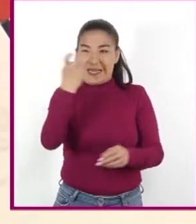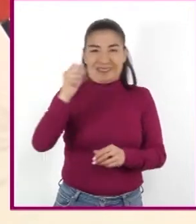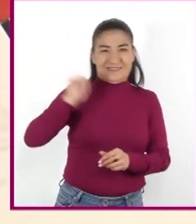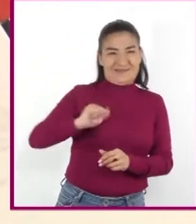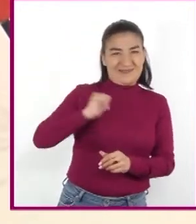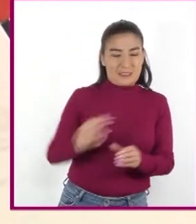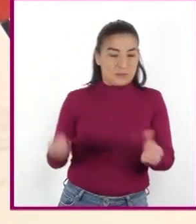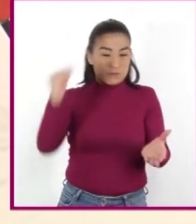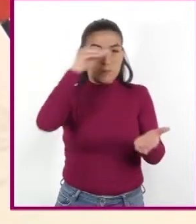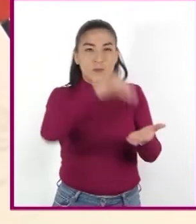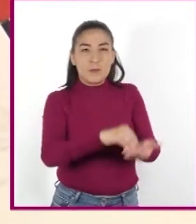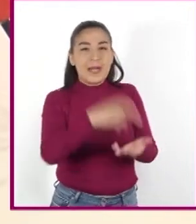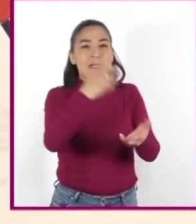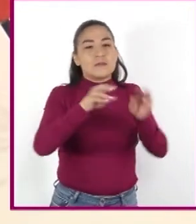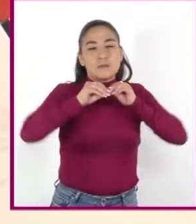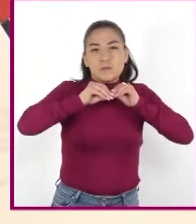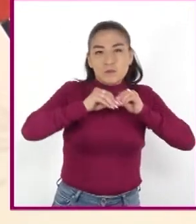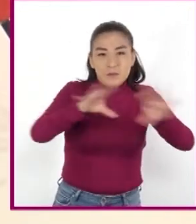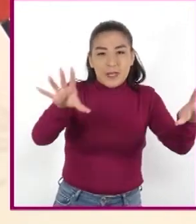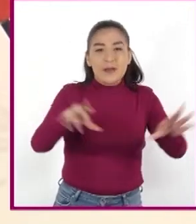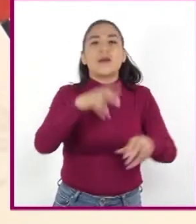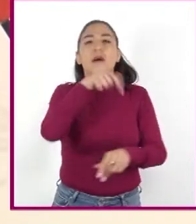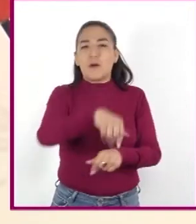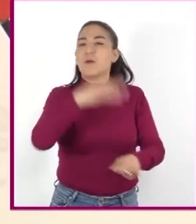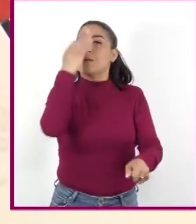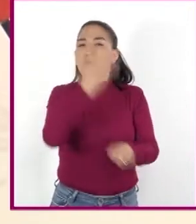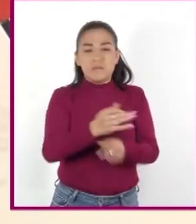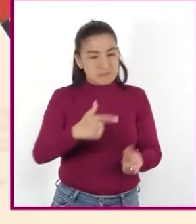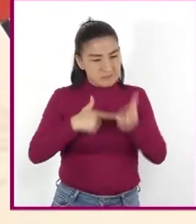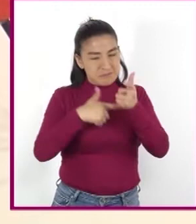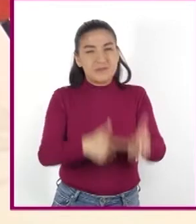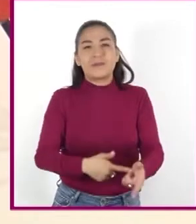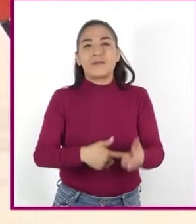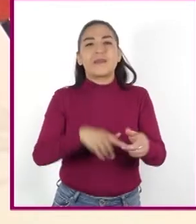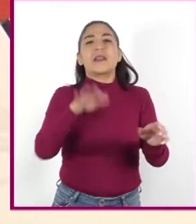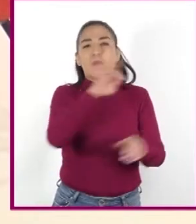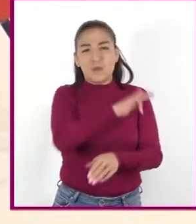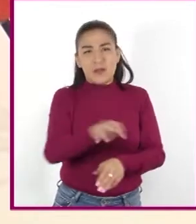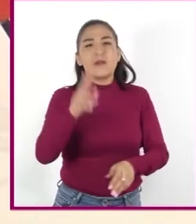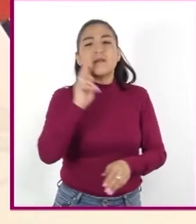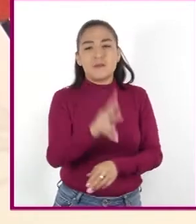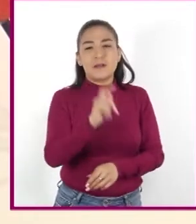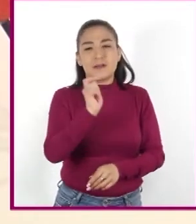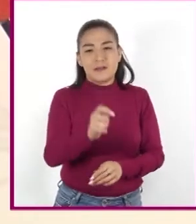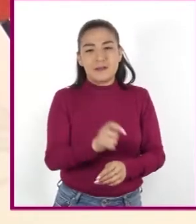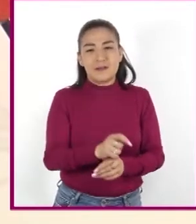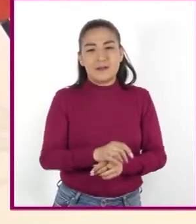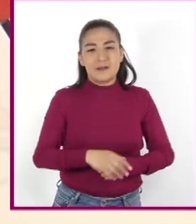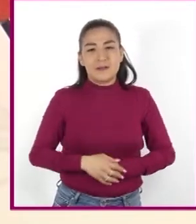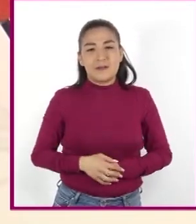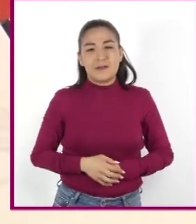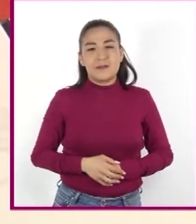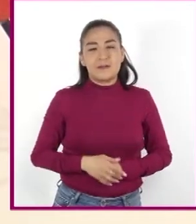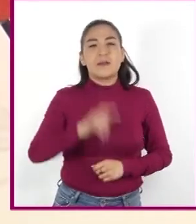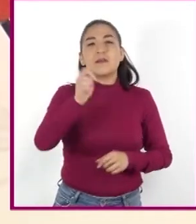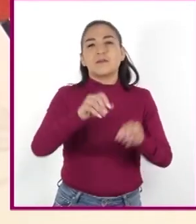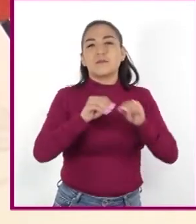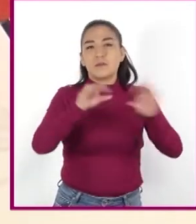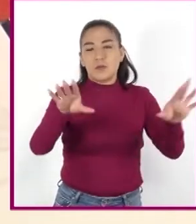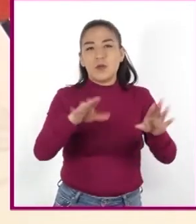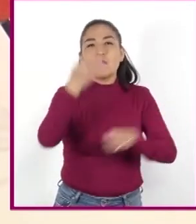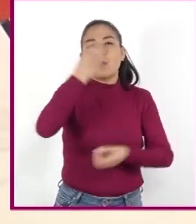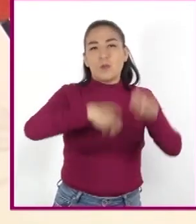El impacto del enciclopedismo se mantiene hasta nuestros días y lo podemos apreciar en la publicación de